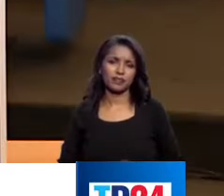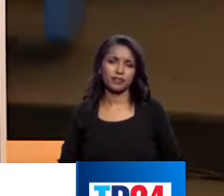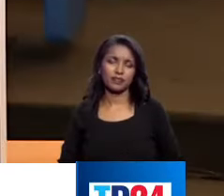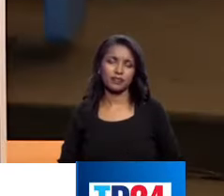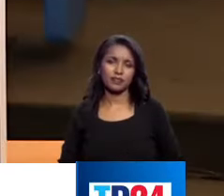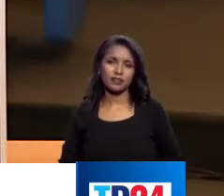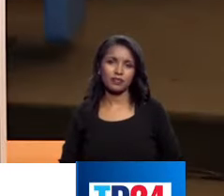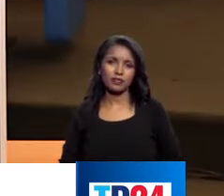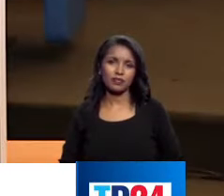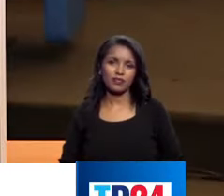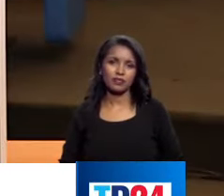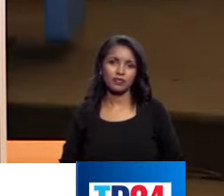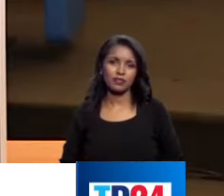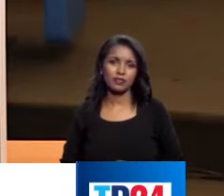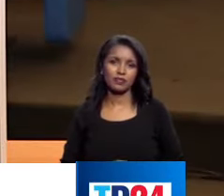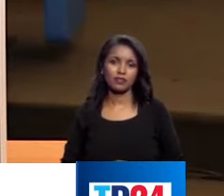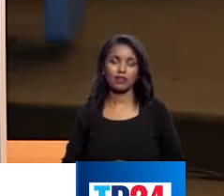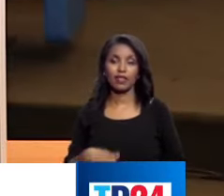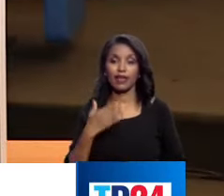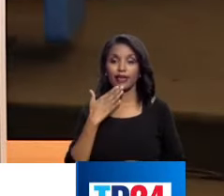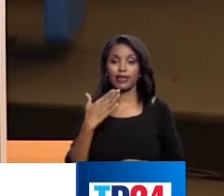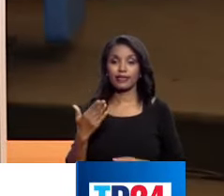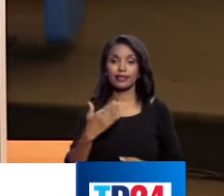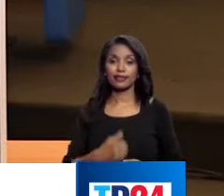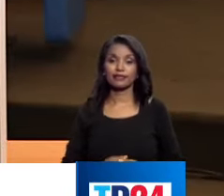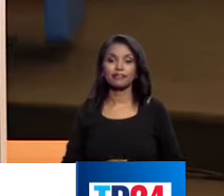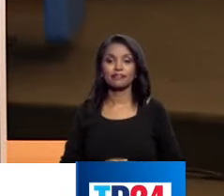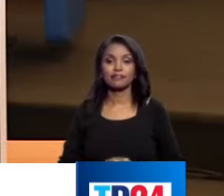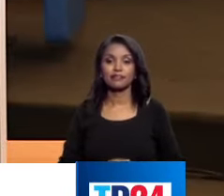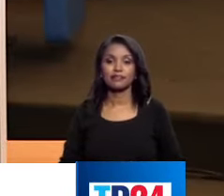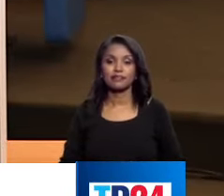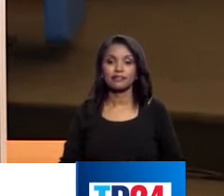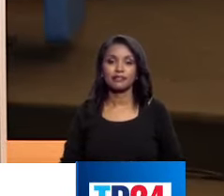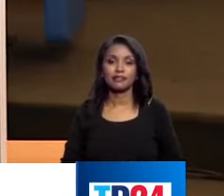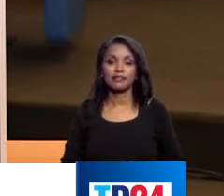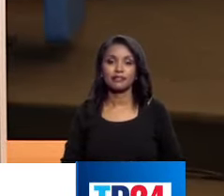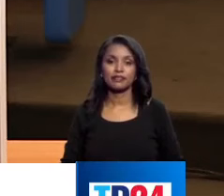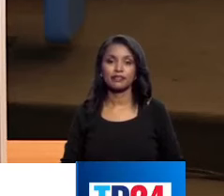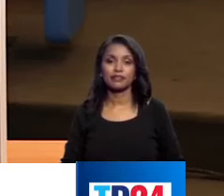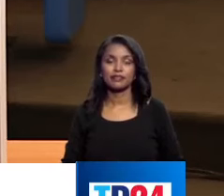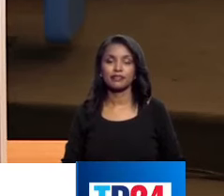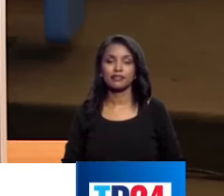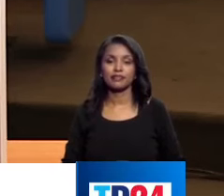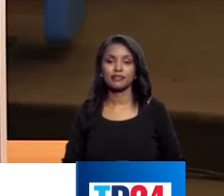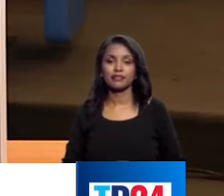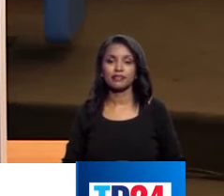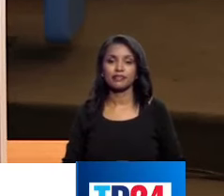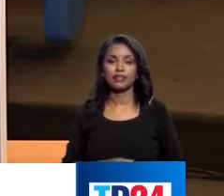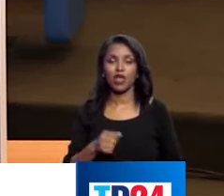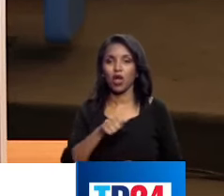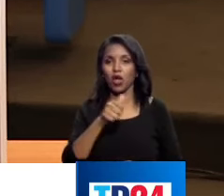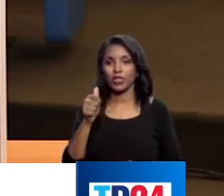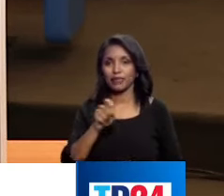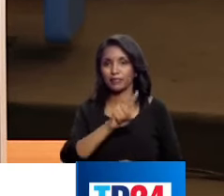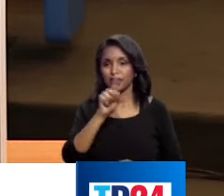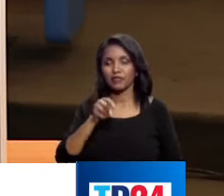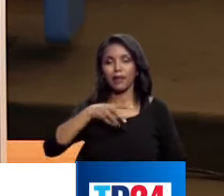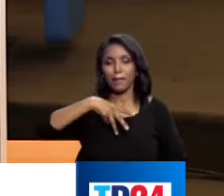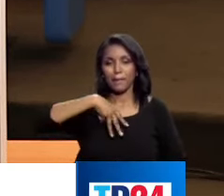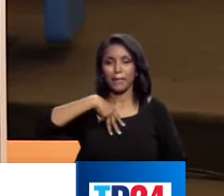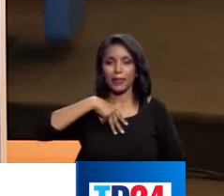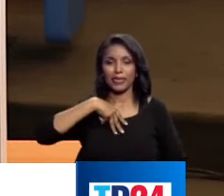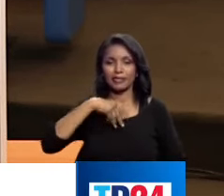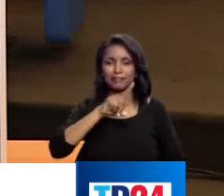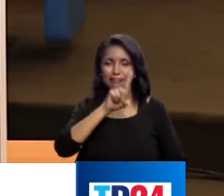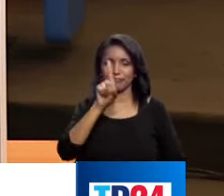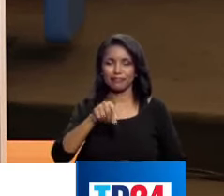castigo. Bien, gracias al señor Ricardo Lombana. Vamos con la pregunta para el señor Martín